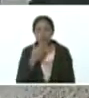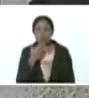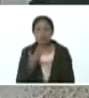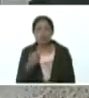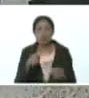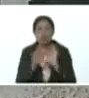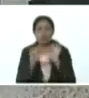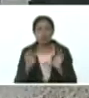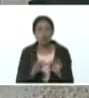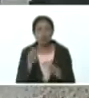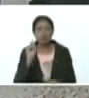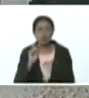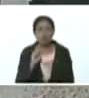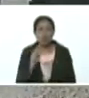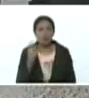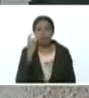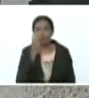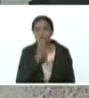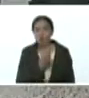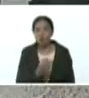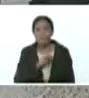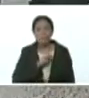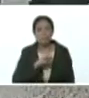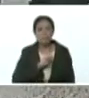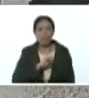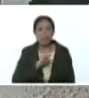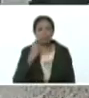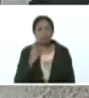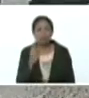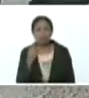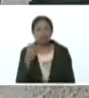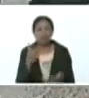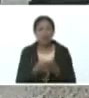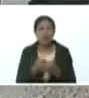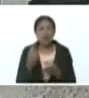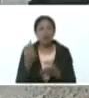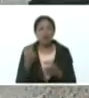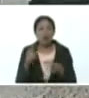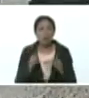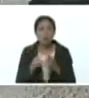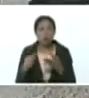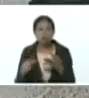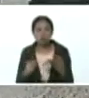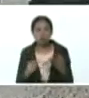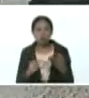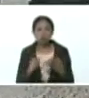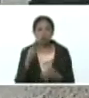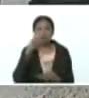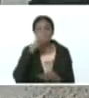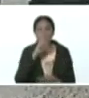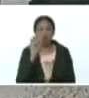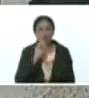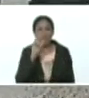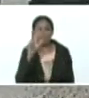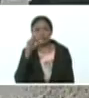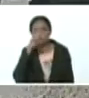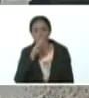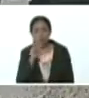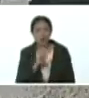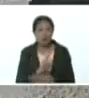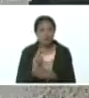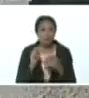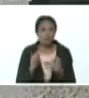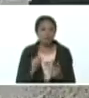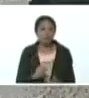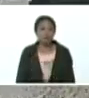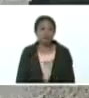que necesitamos, los oftalmólogos, los cardiólogos, ¿verdad? Los anestesiólogos, que se forman en 2 años, 3 años,